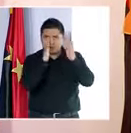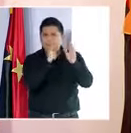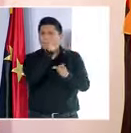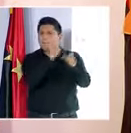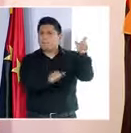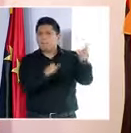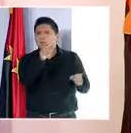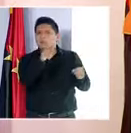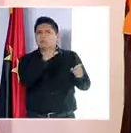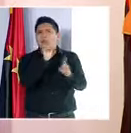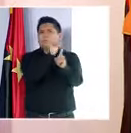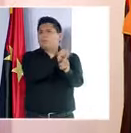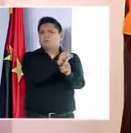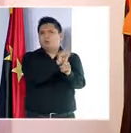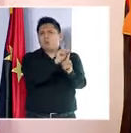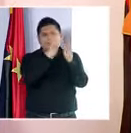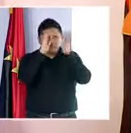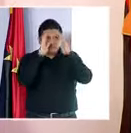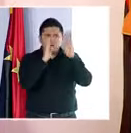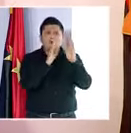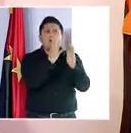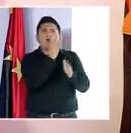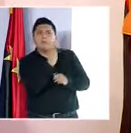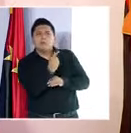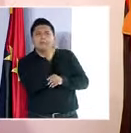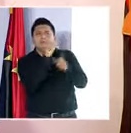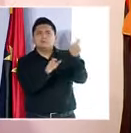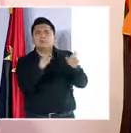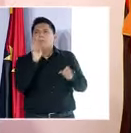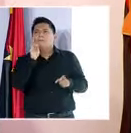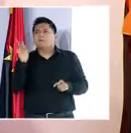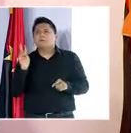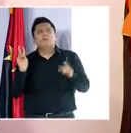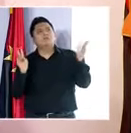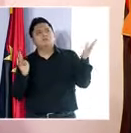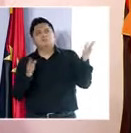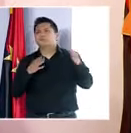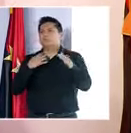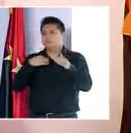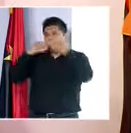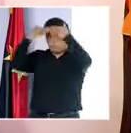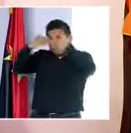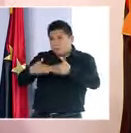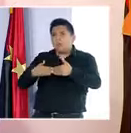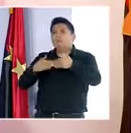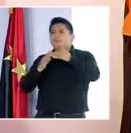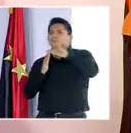número indeterminado de venezolanos que cruzaban la frontera